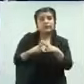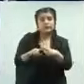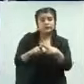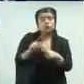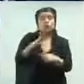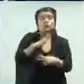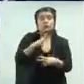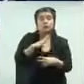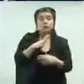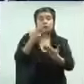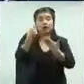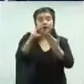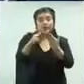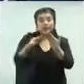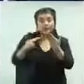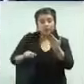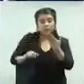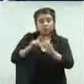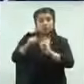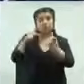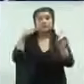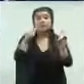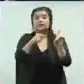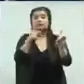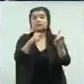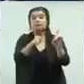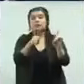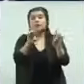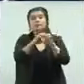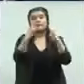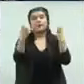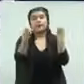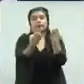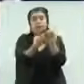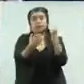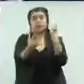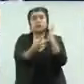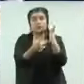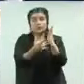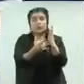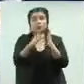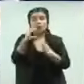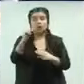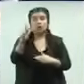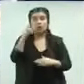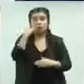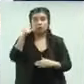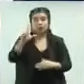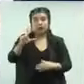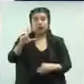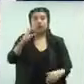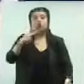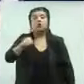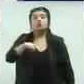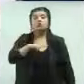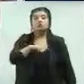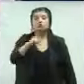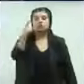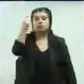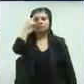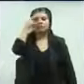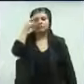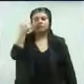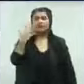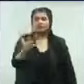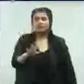hay recursos colocados para maquinaria en Covial. Pensamos que